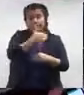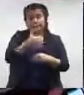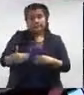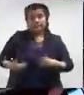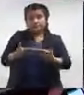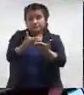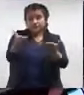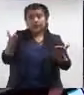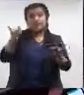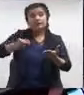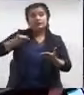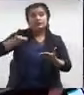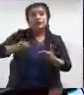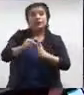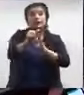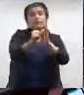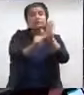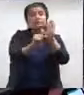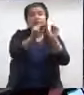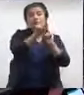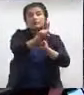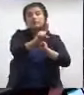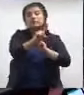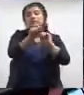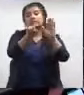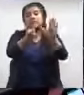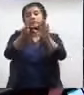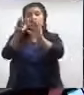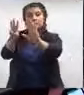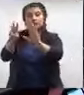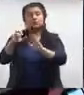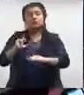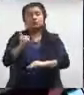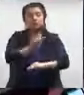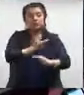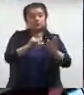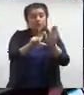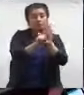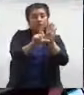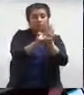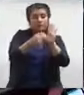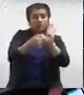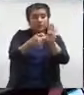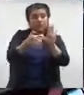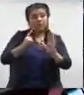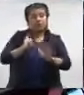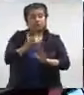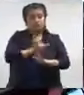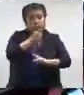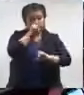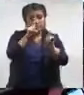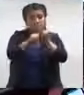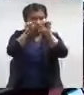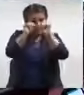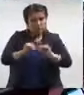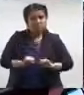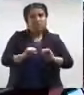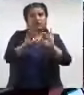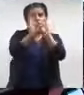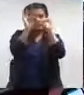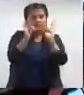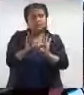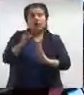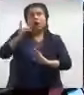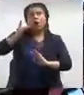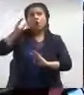yo solo para recordar el artículo 68 de la Ley Orgánica del Organismo Legislativo, que establece que el Congreso incluso podrá sesionar de forma